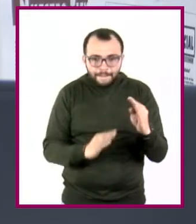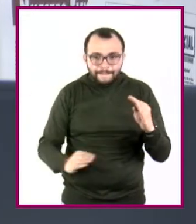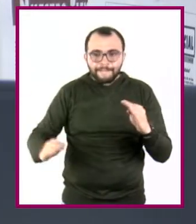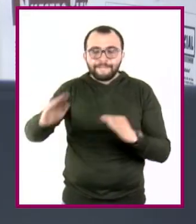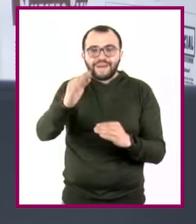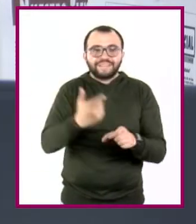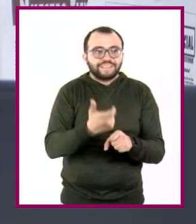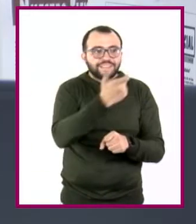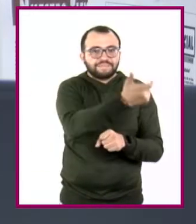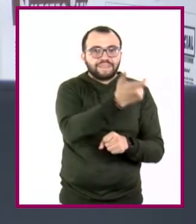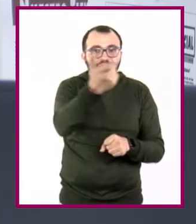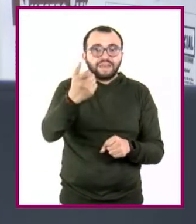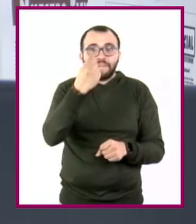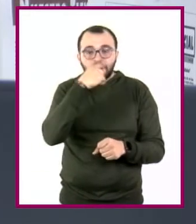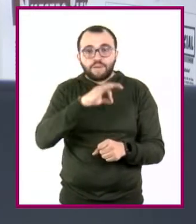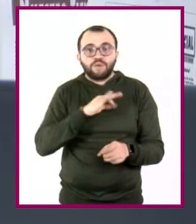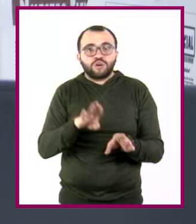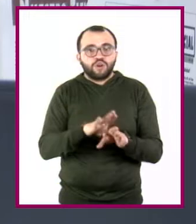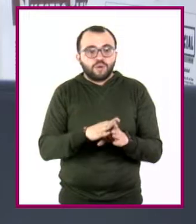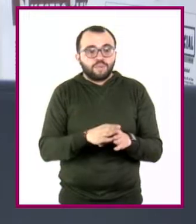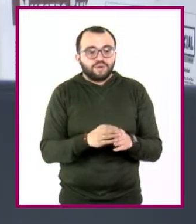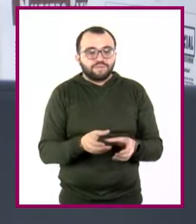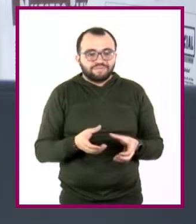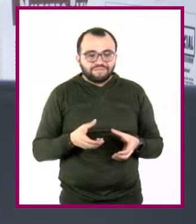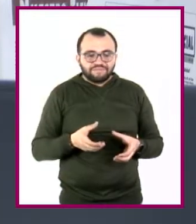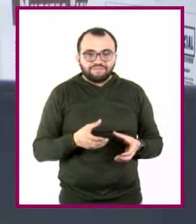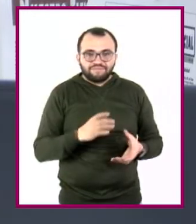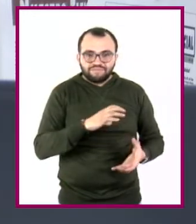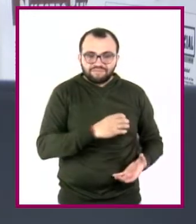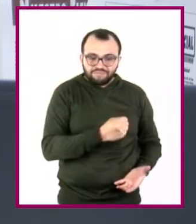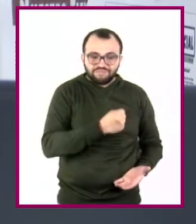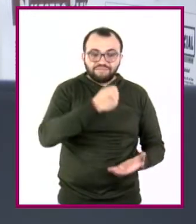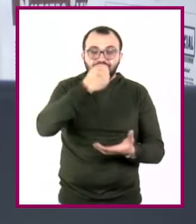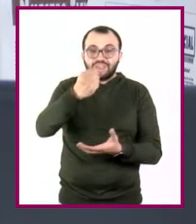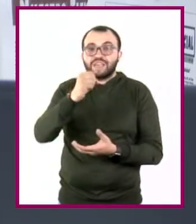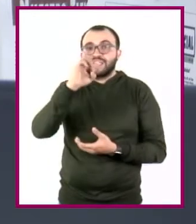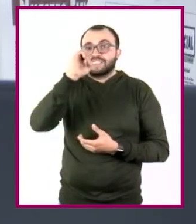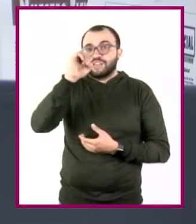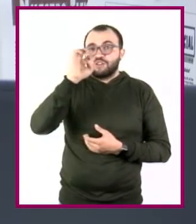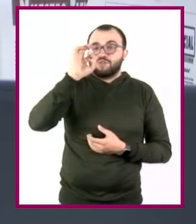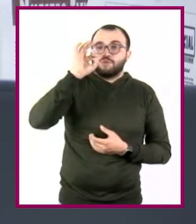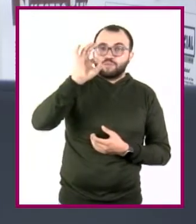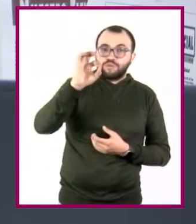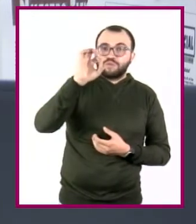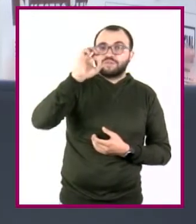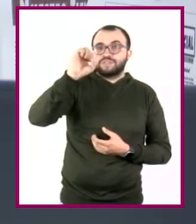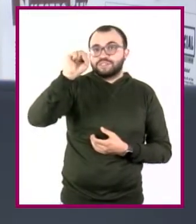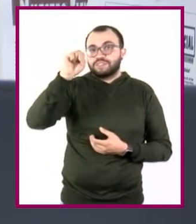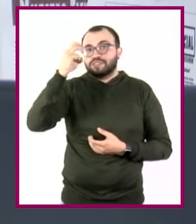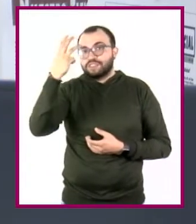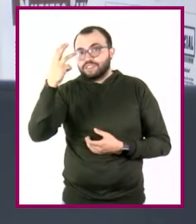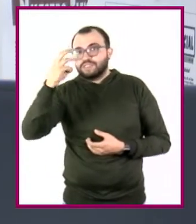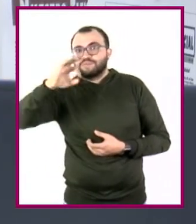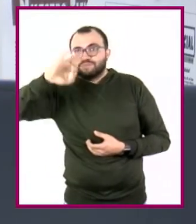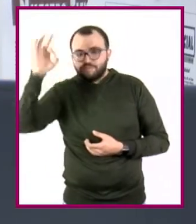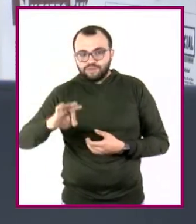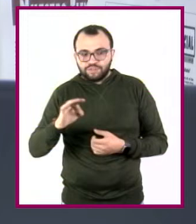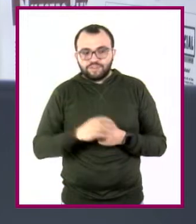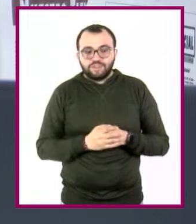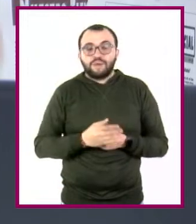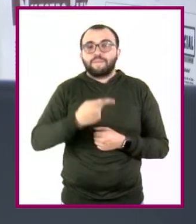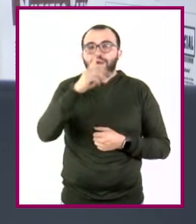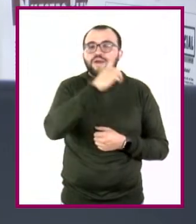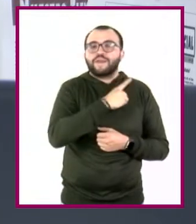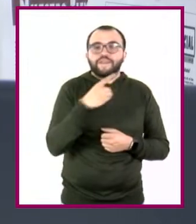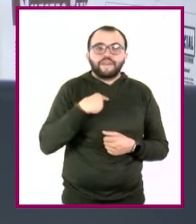efecto de alcanzar una inversión directa del 0.63% del PIB. Sin embargo, hay que buscar